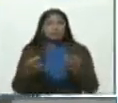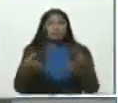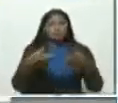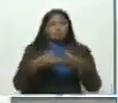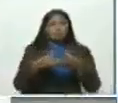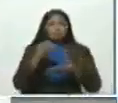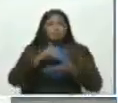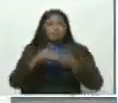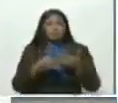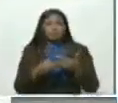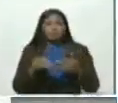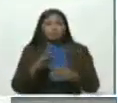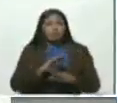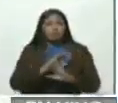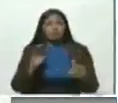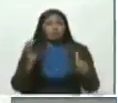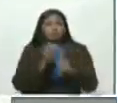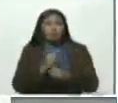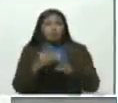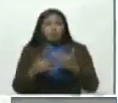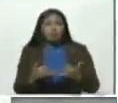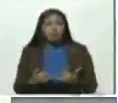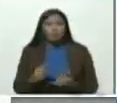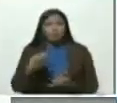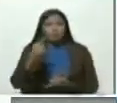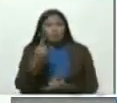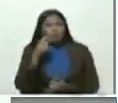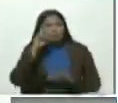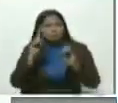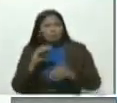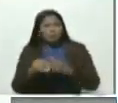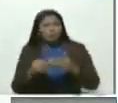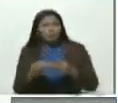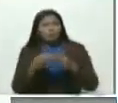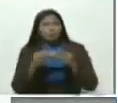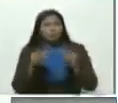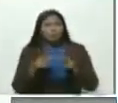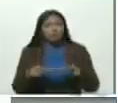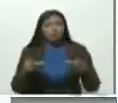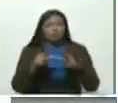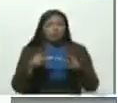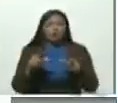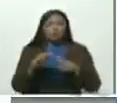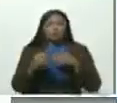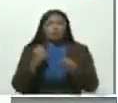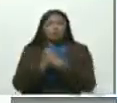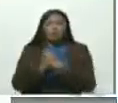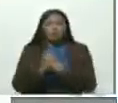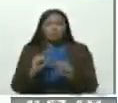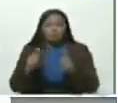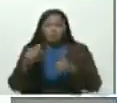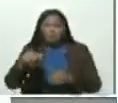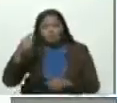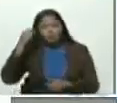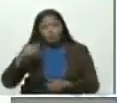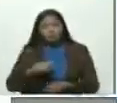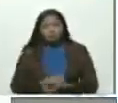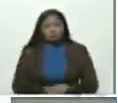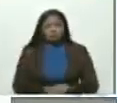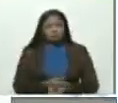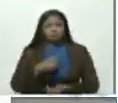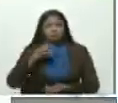de instalación, donde han tomado las primeras decisiones en torno al trabajo que inicia el día de hoy.